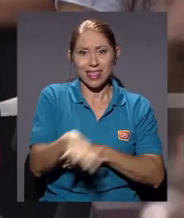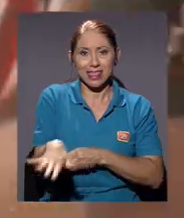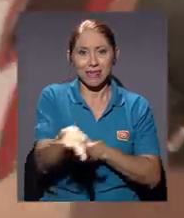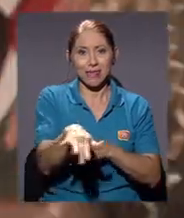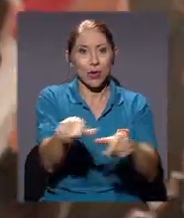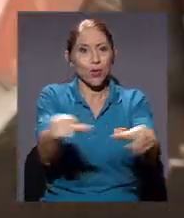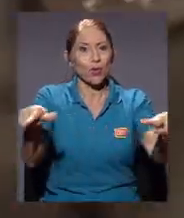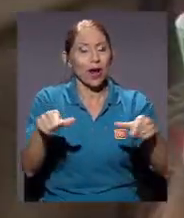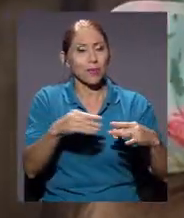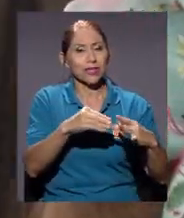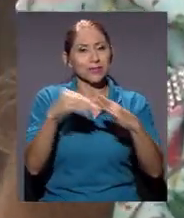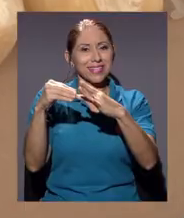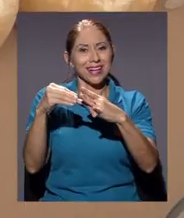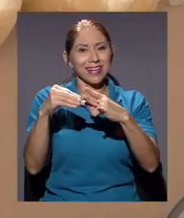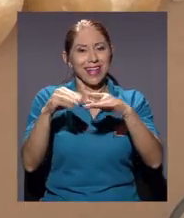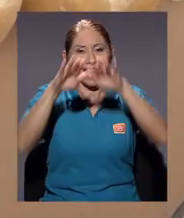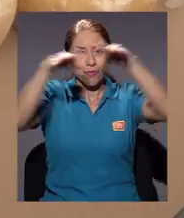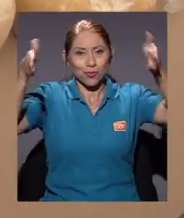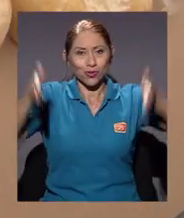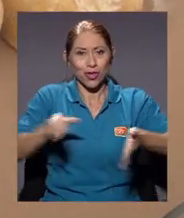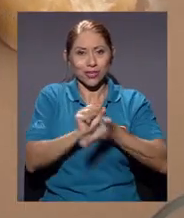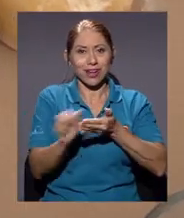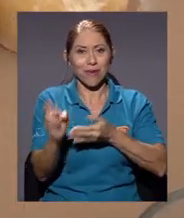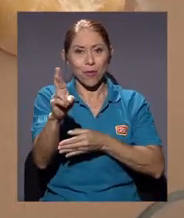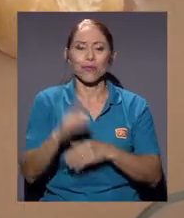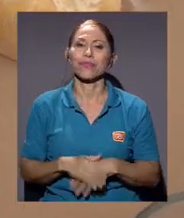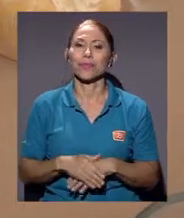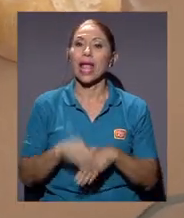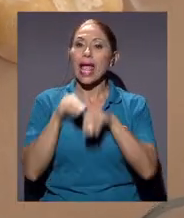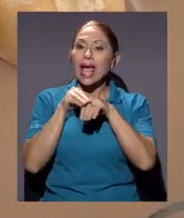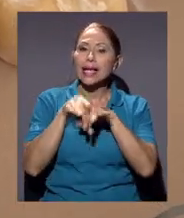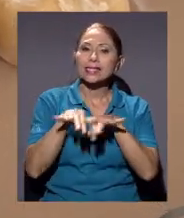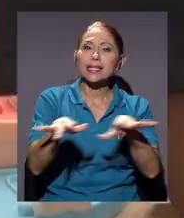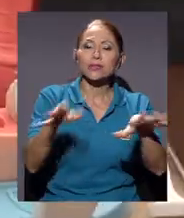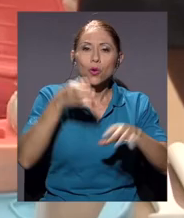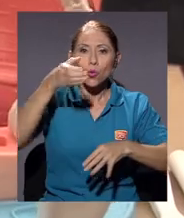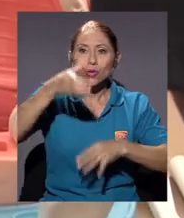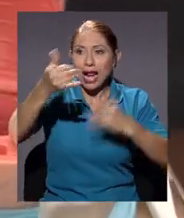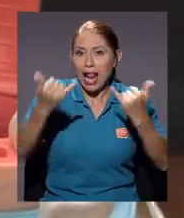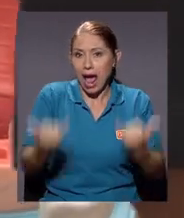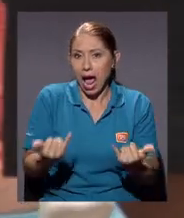muy especial, el Museo de San Ramón. Los de Extensión Cultural son los que en este momento tienen